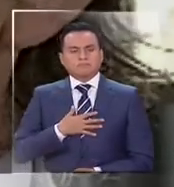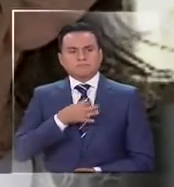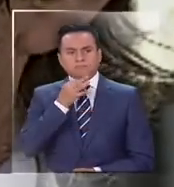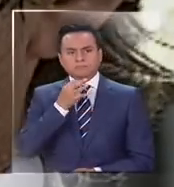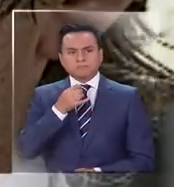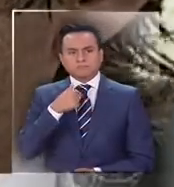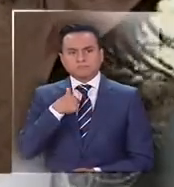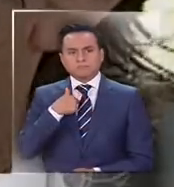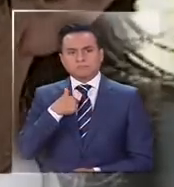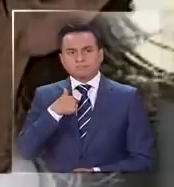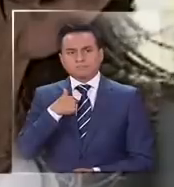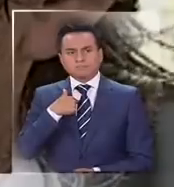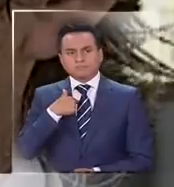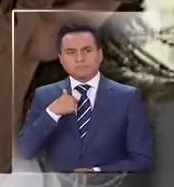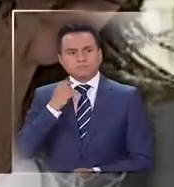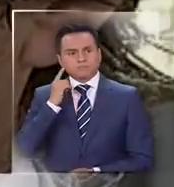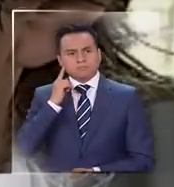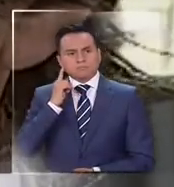estuve regando.